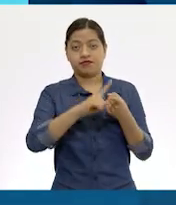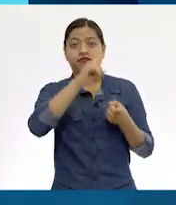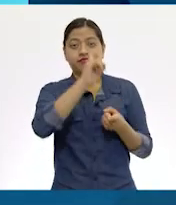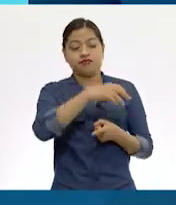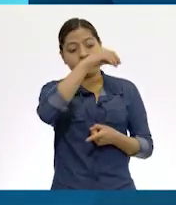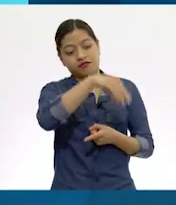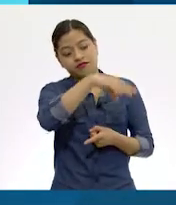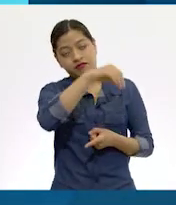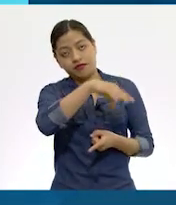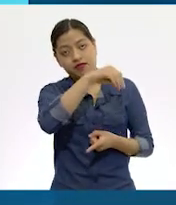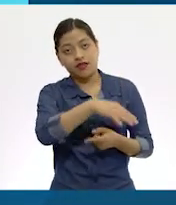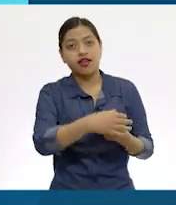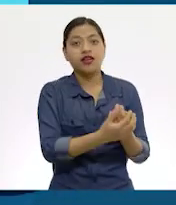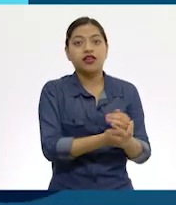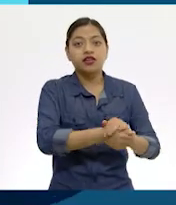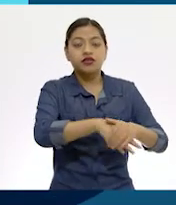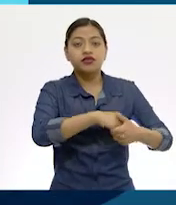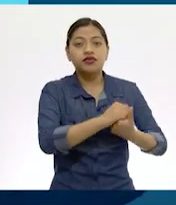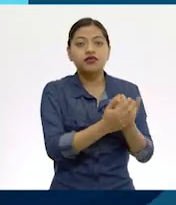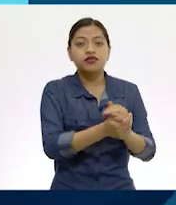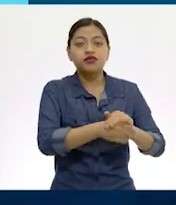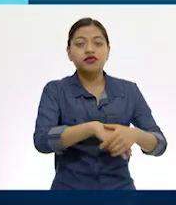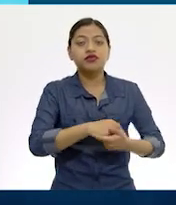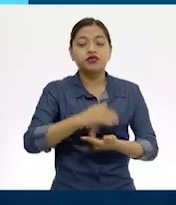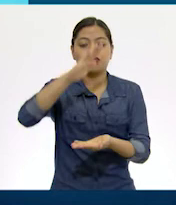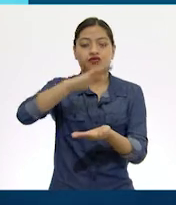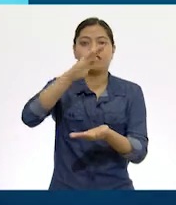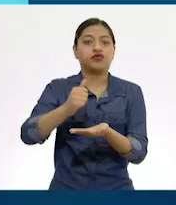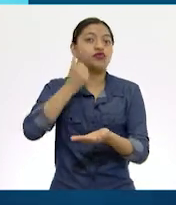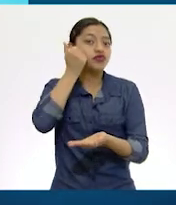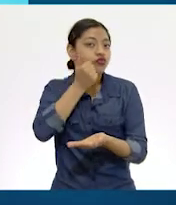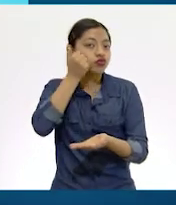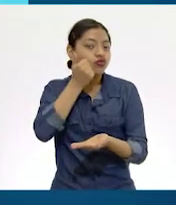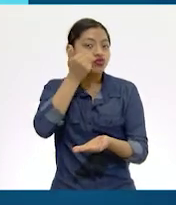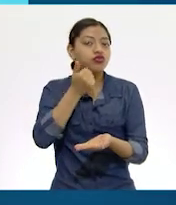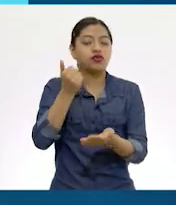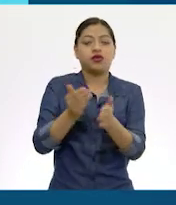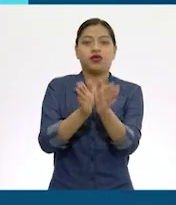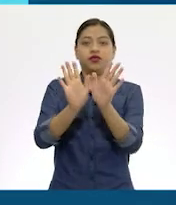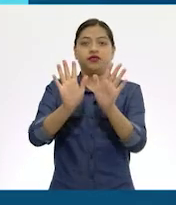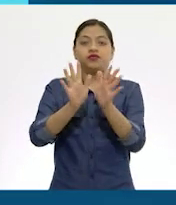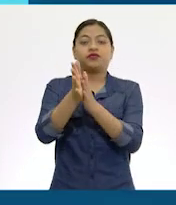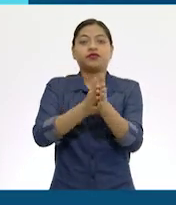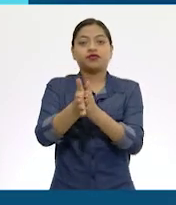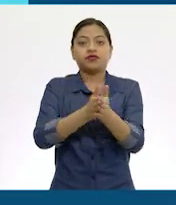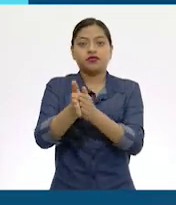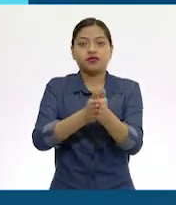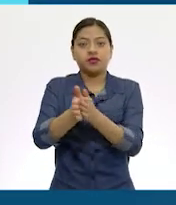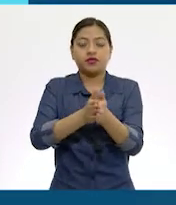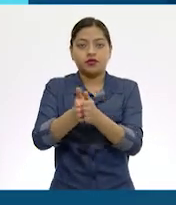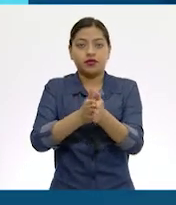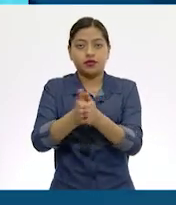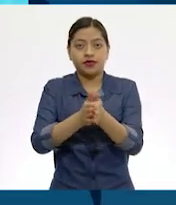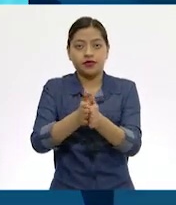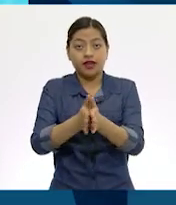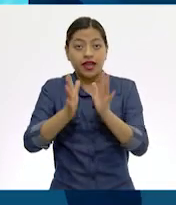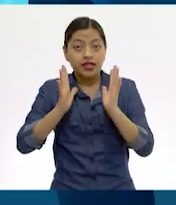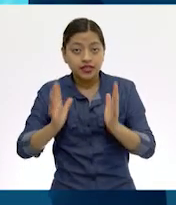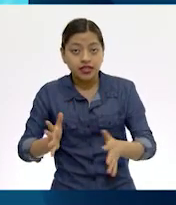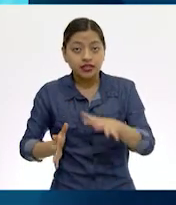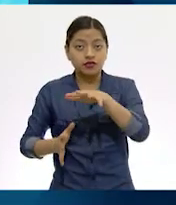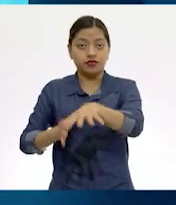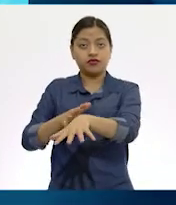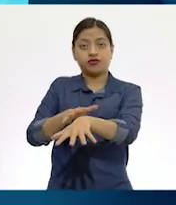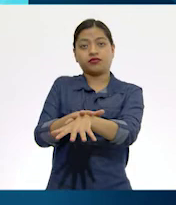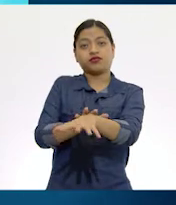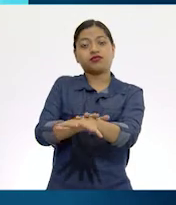manos. Usa suficiente jabón. Frota tus palmas una con la otra. Ahora, frota la palma